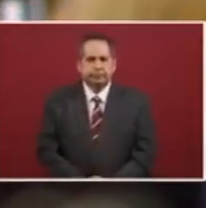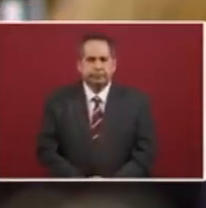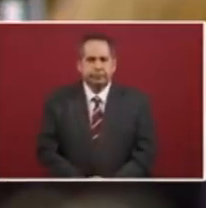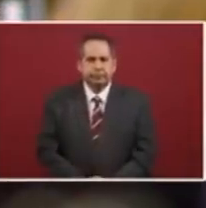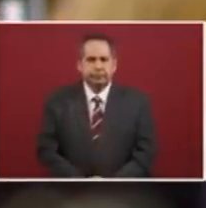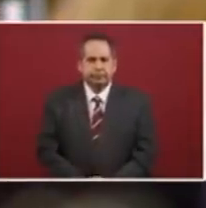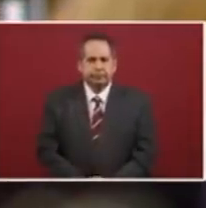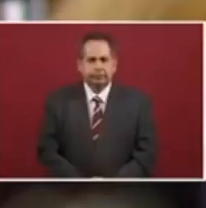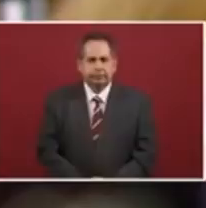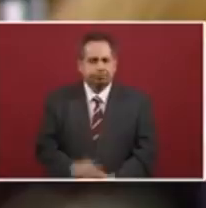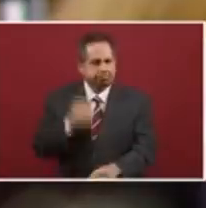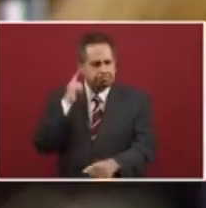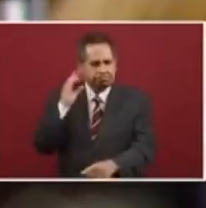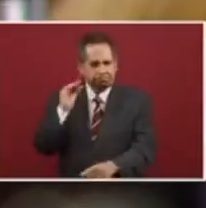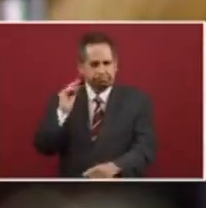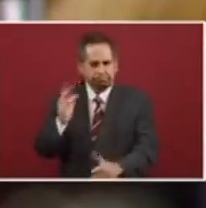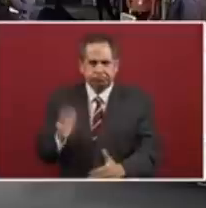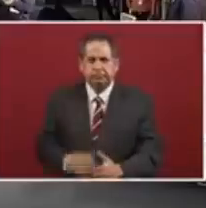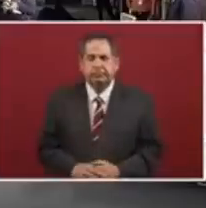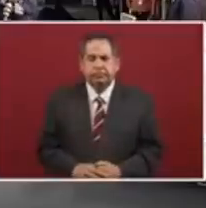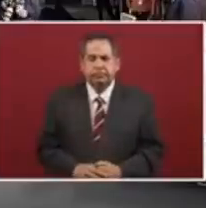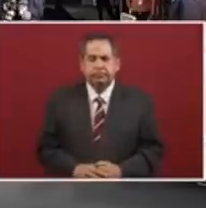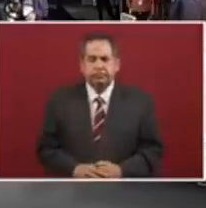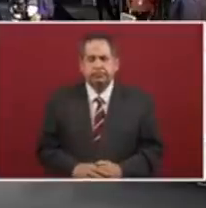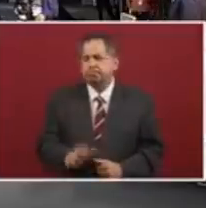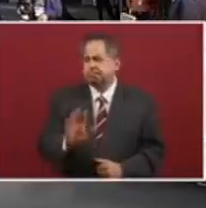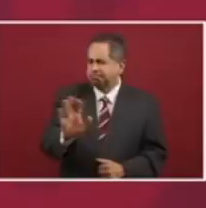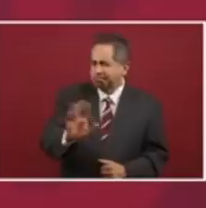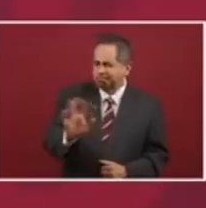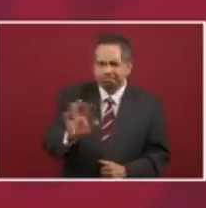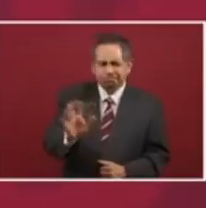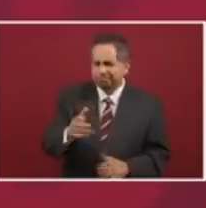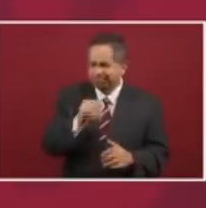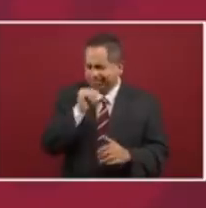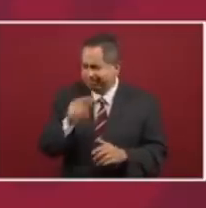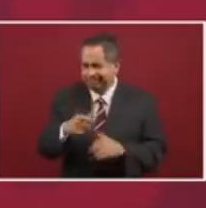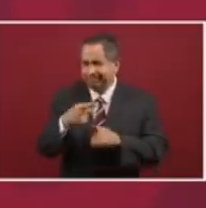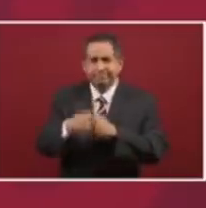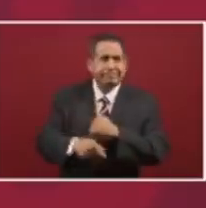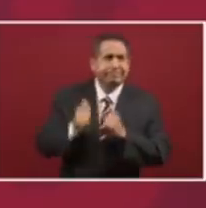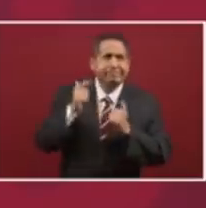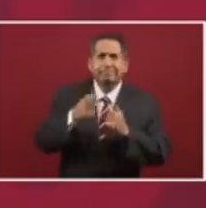no hay ningún riesgo el riesgo está